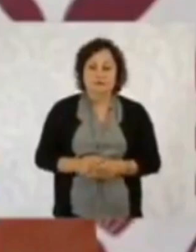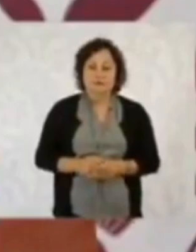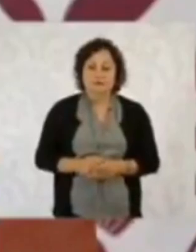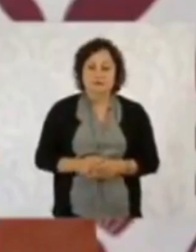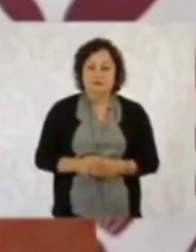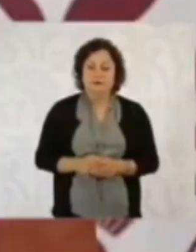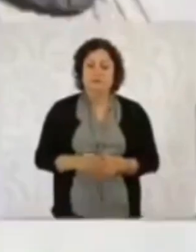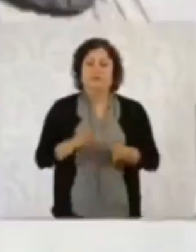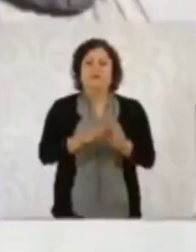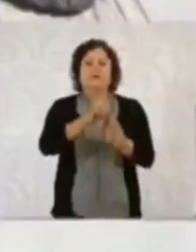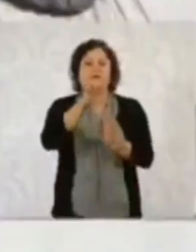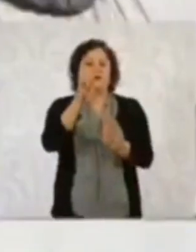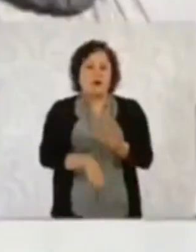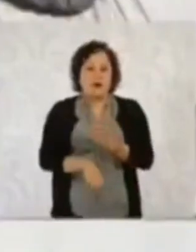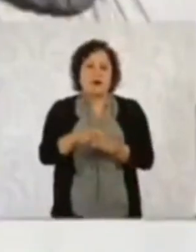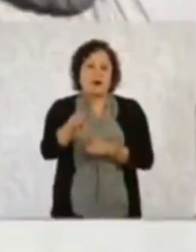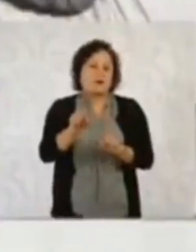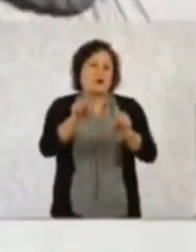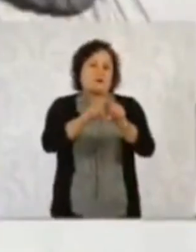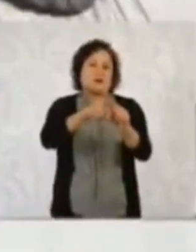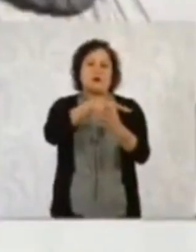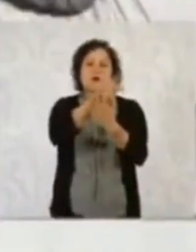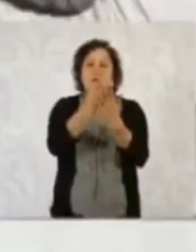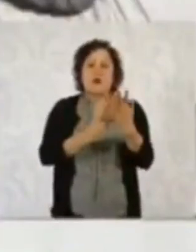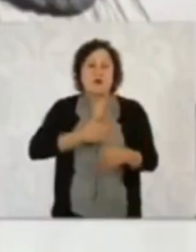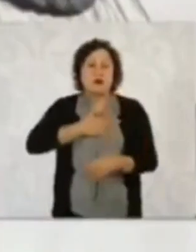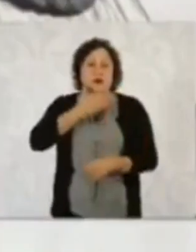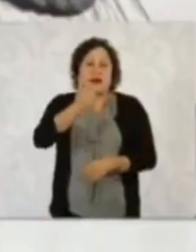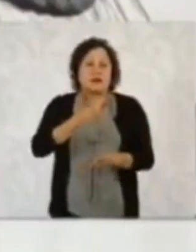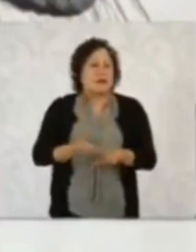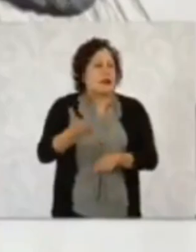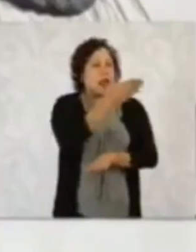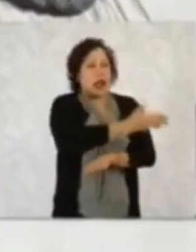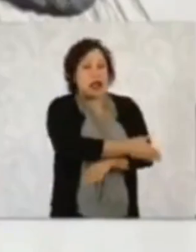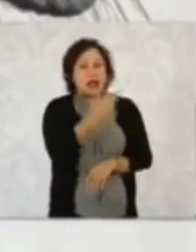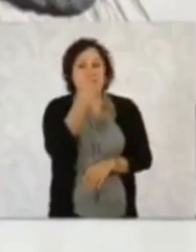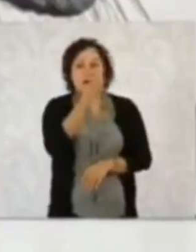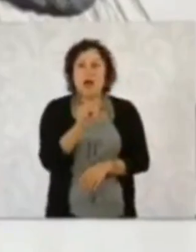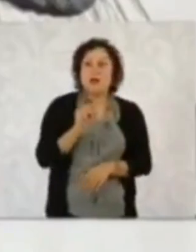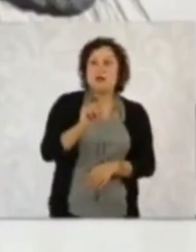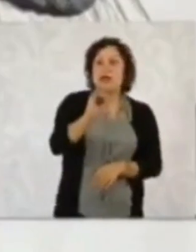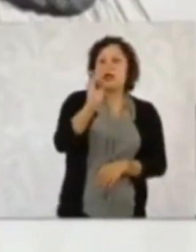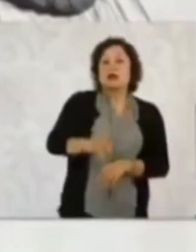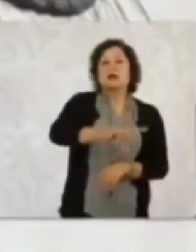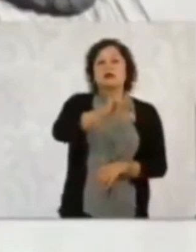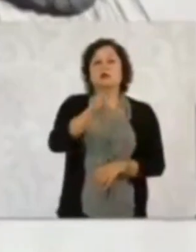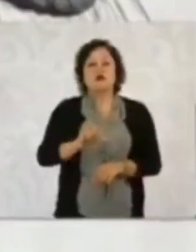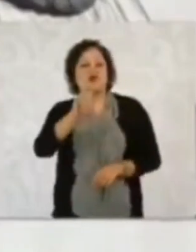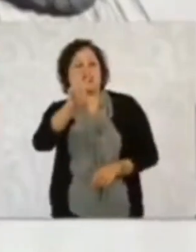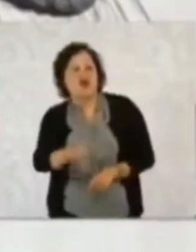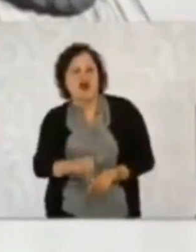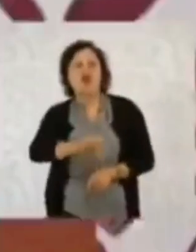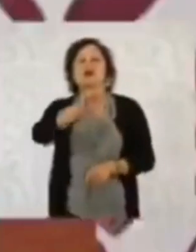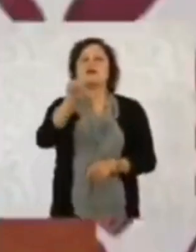lo de los programas de bienestar, que dijeron que estaban de acuerdo, luego dijeron que no y otra vez votaron en contra.